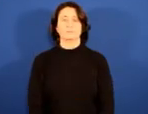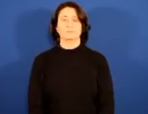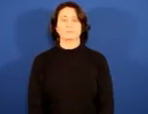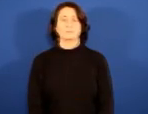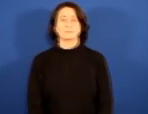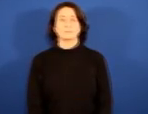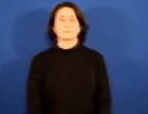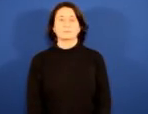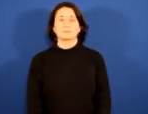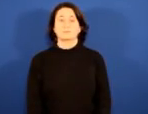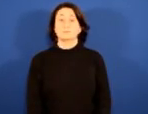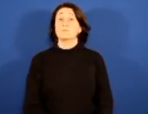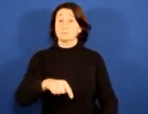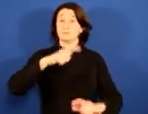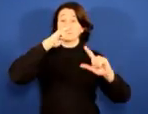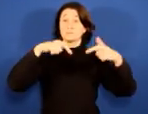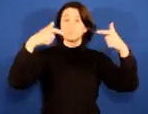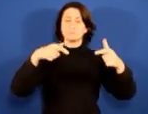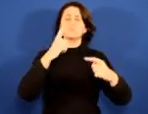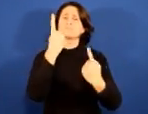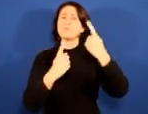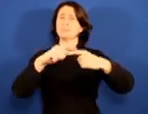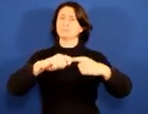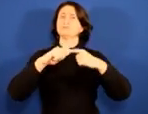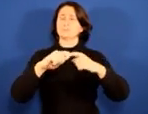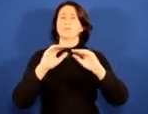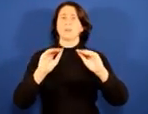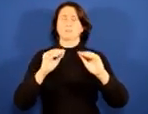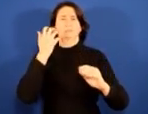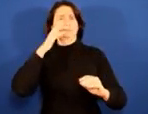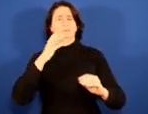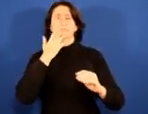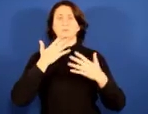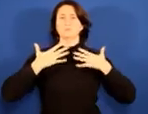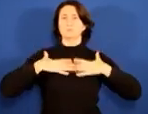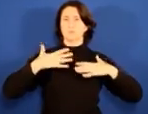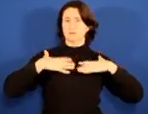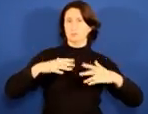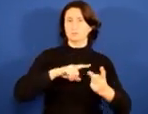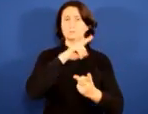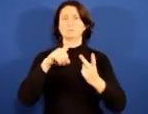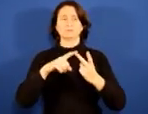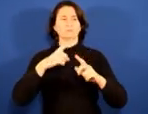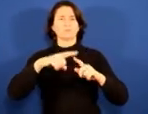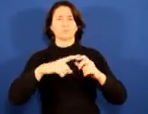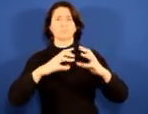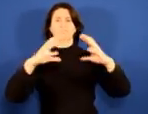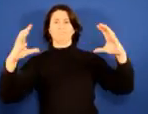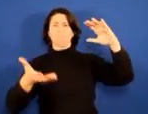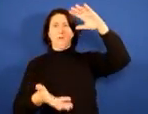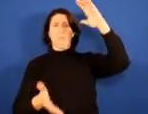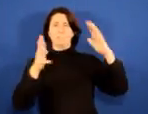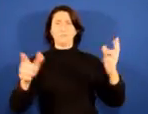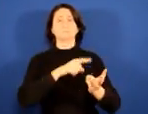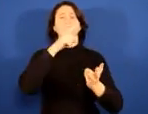de residuo doméstico reutilizadas durante 2011. A esta cifra podría añadirse la fracción orgánica autocompostada